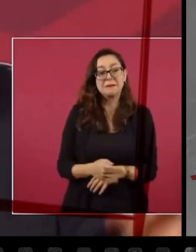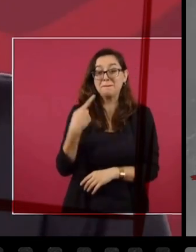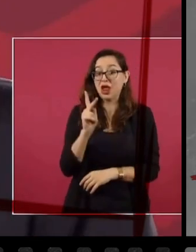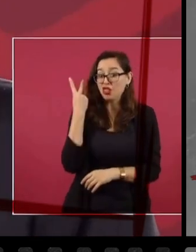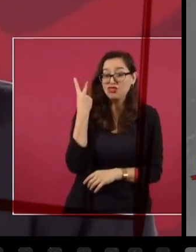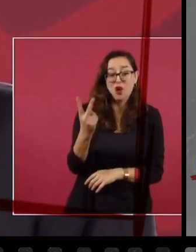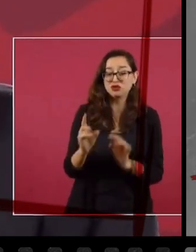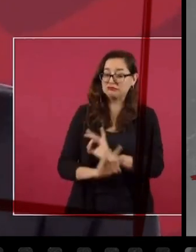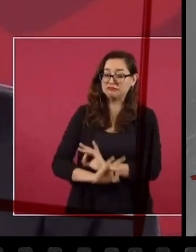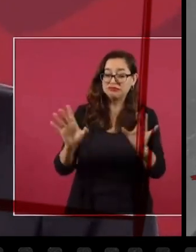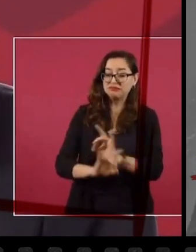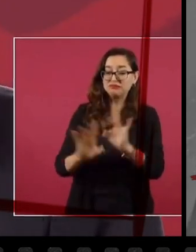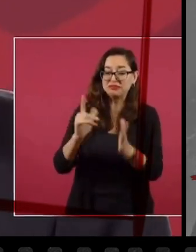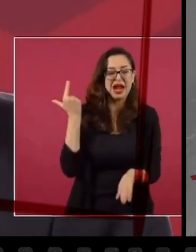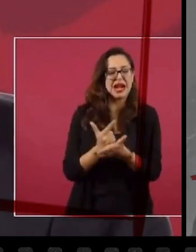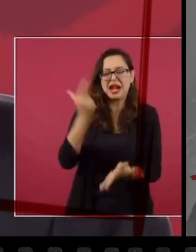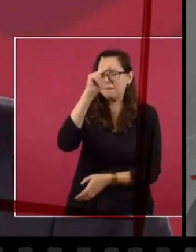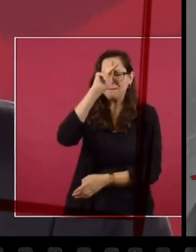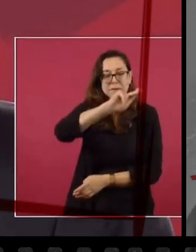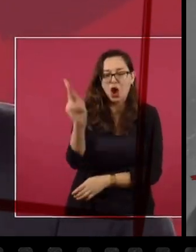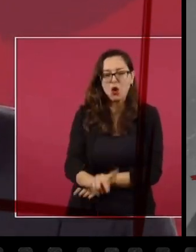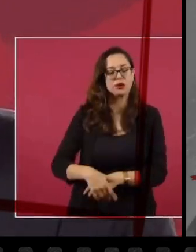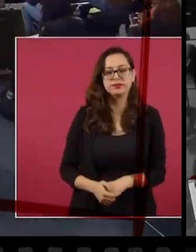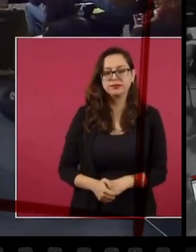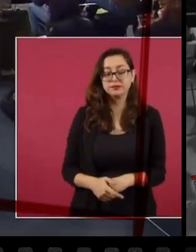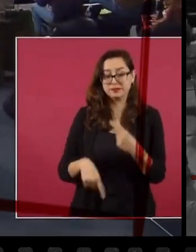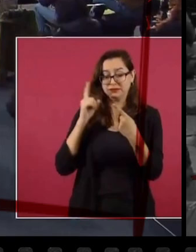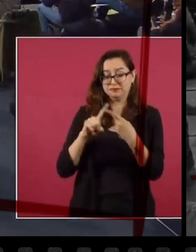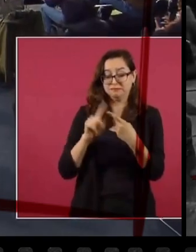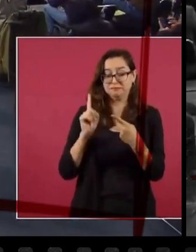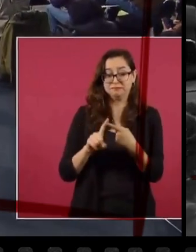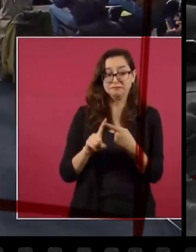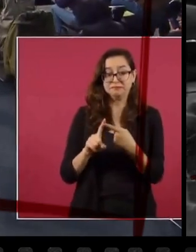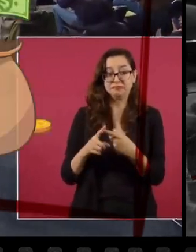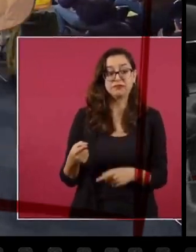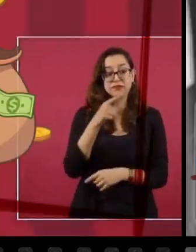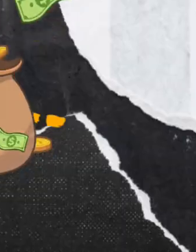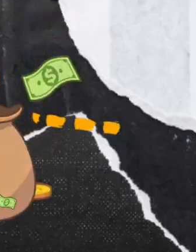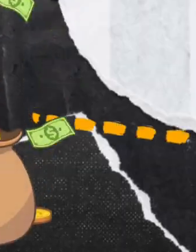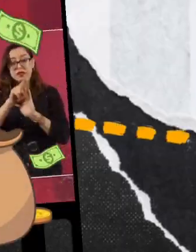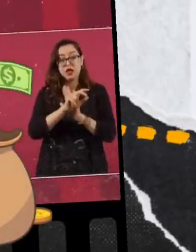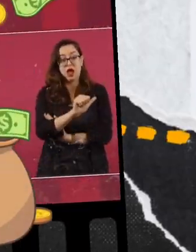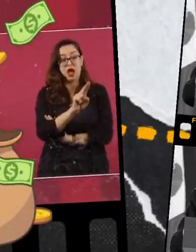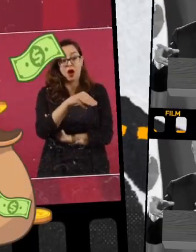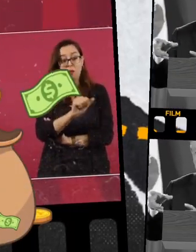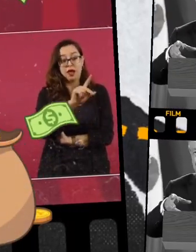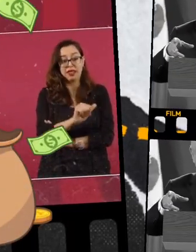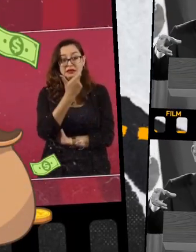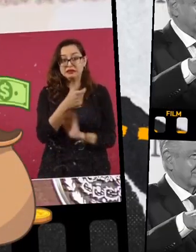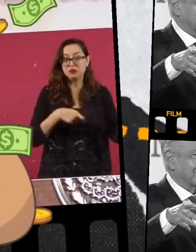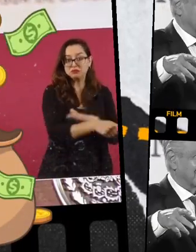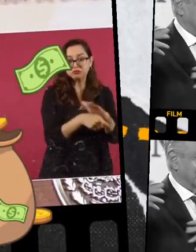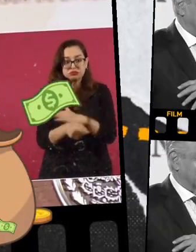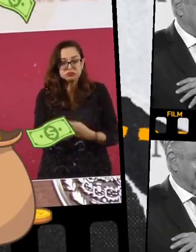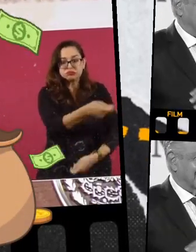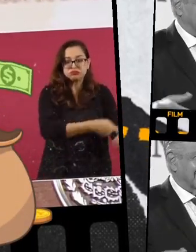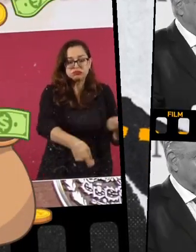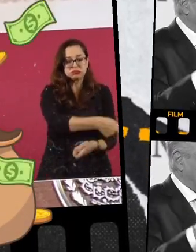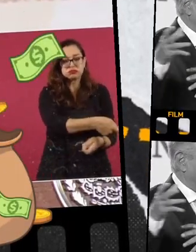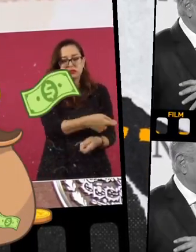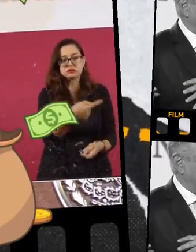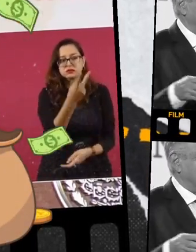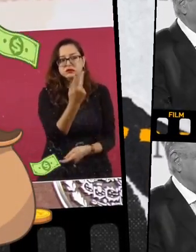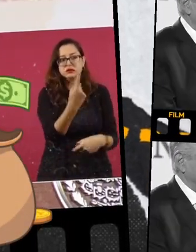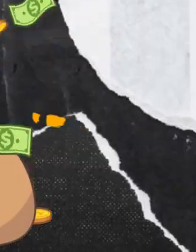así, difíciles. Uno, cuando sacaron los videos de Ahumada entregando dinero